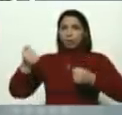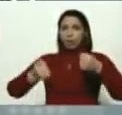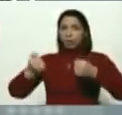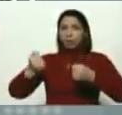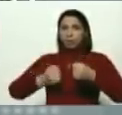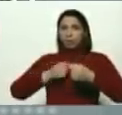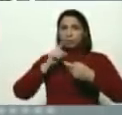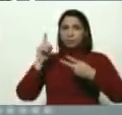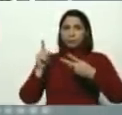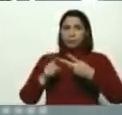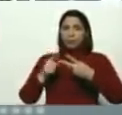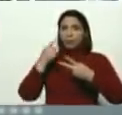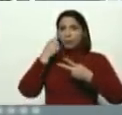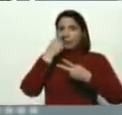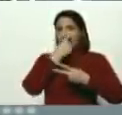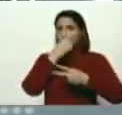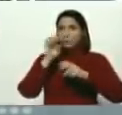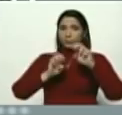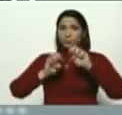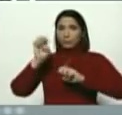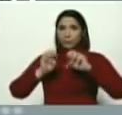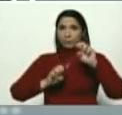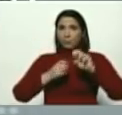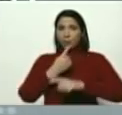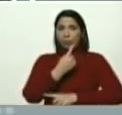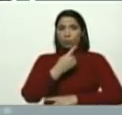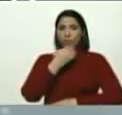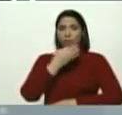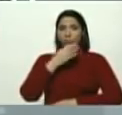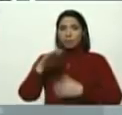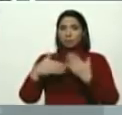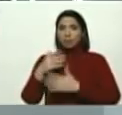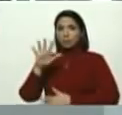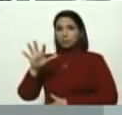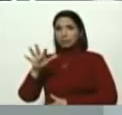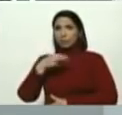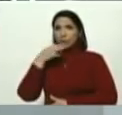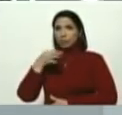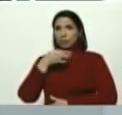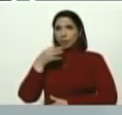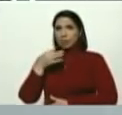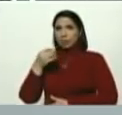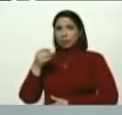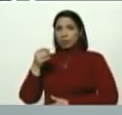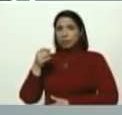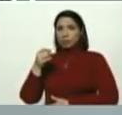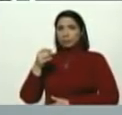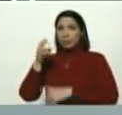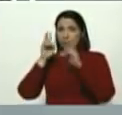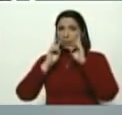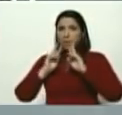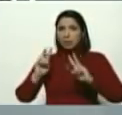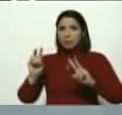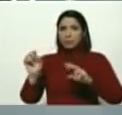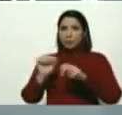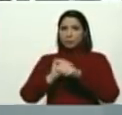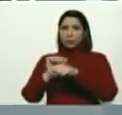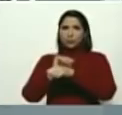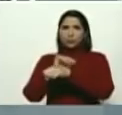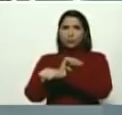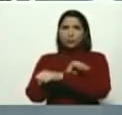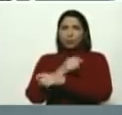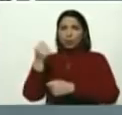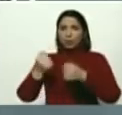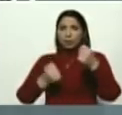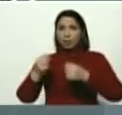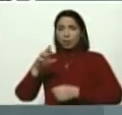las ópticas, los autolavados de 1 de la tarde a 5 de la tarde. Oído, atención,